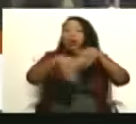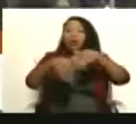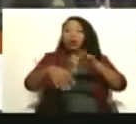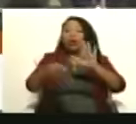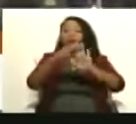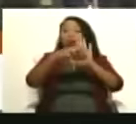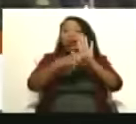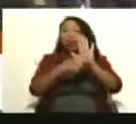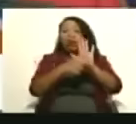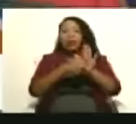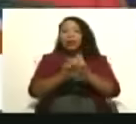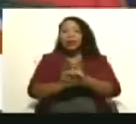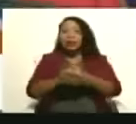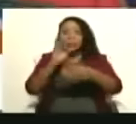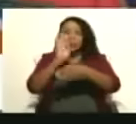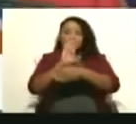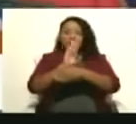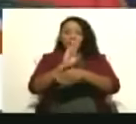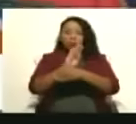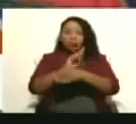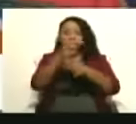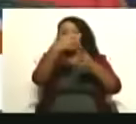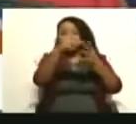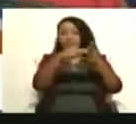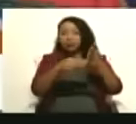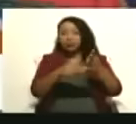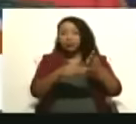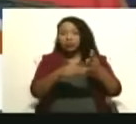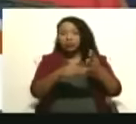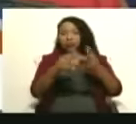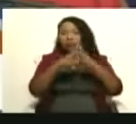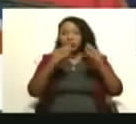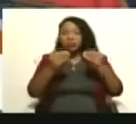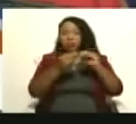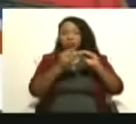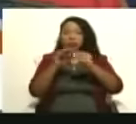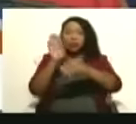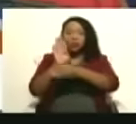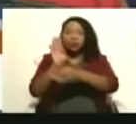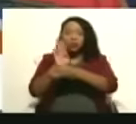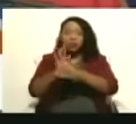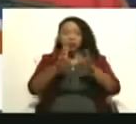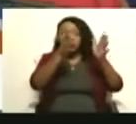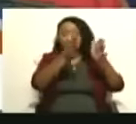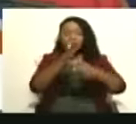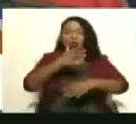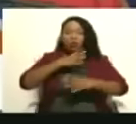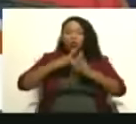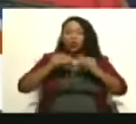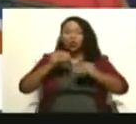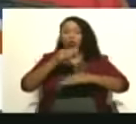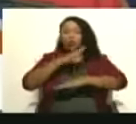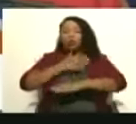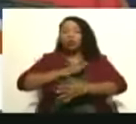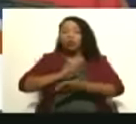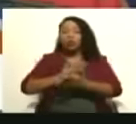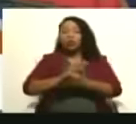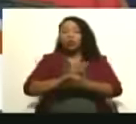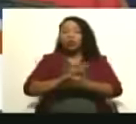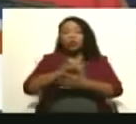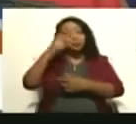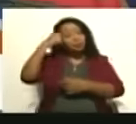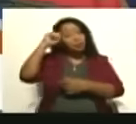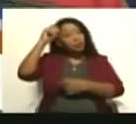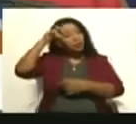reglamento, para el resguardo y traslado del material y mantenimiento del orden. Asimismo, se les recuerda a la población